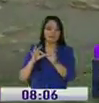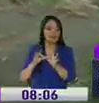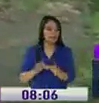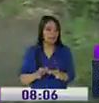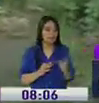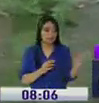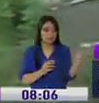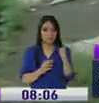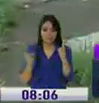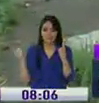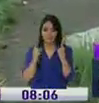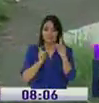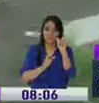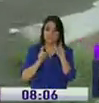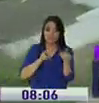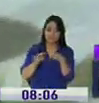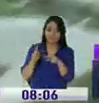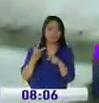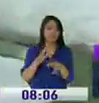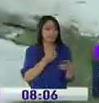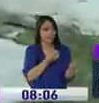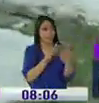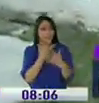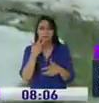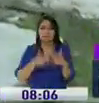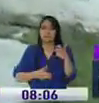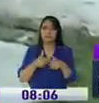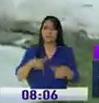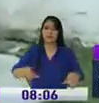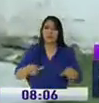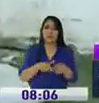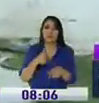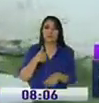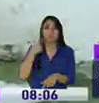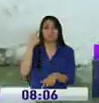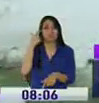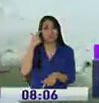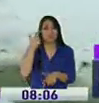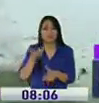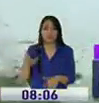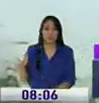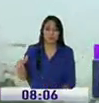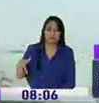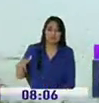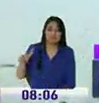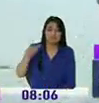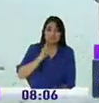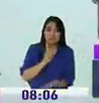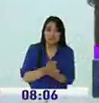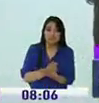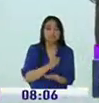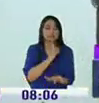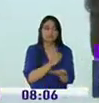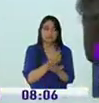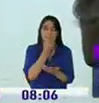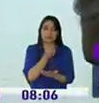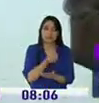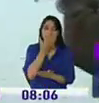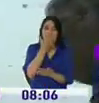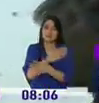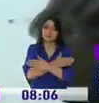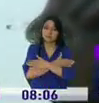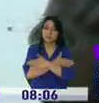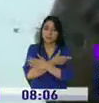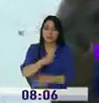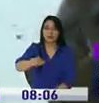con los moradores. Coménteme, bastantes problemas, yo me imagino, les causa que no tengan las escalinatas de aquí. Sí, sí, muy buenos días, saludándole al